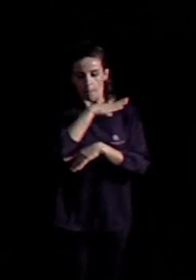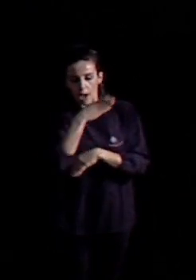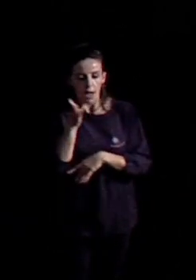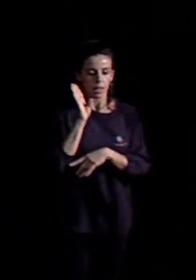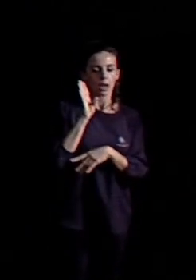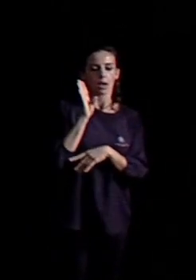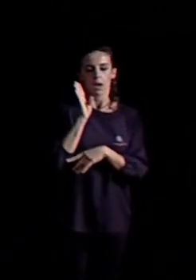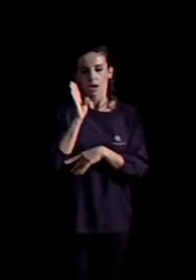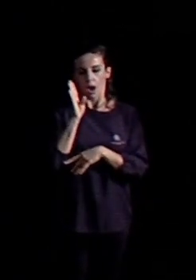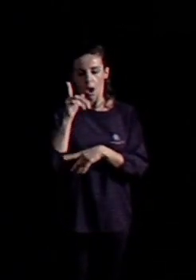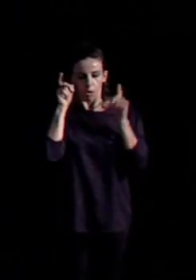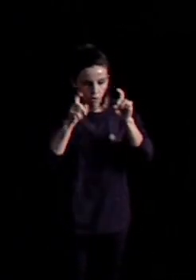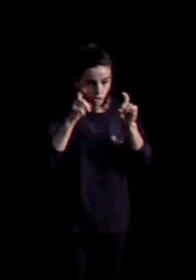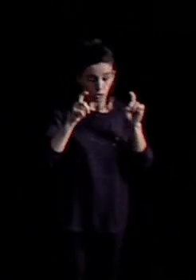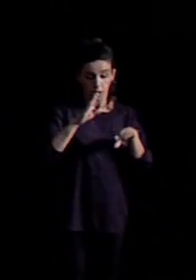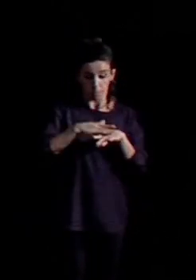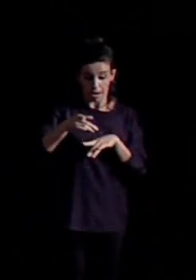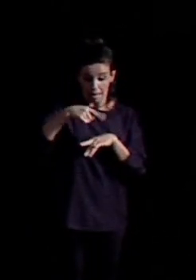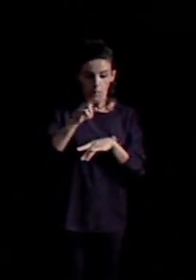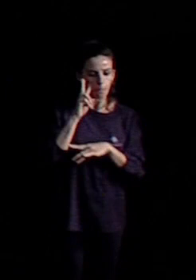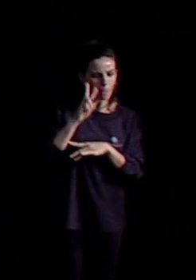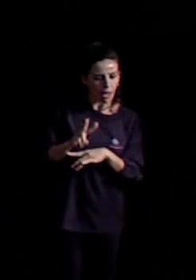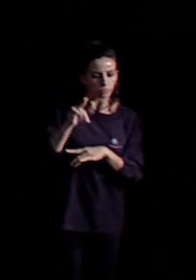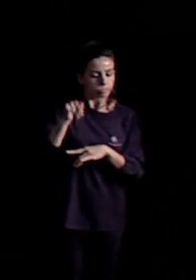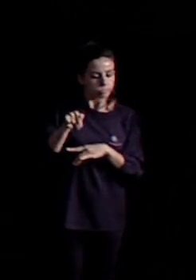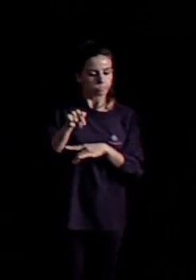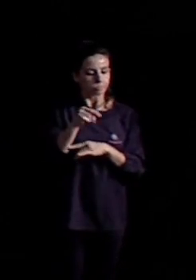como a profesores, para que vean que ese niño está siendo